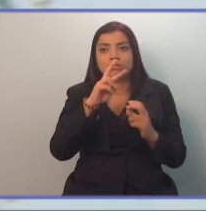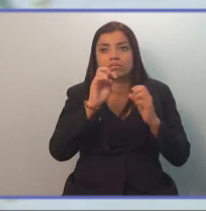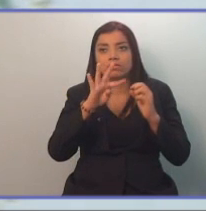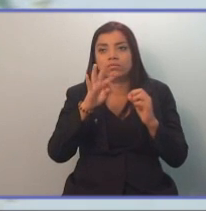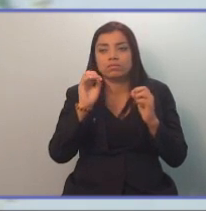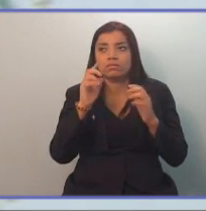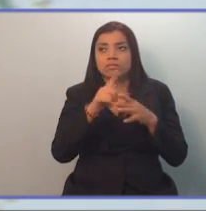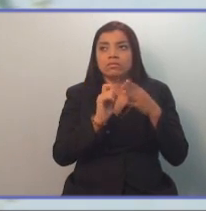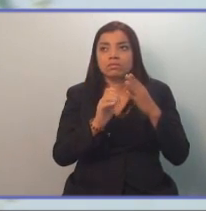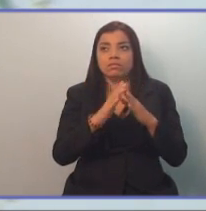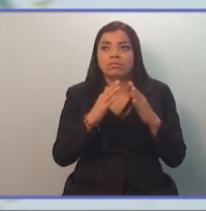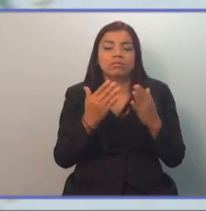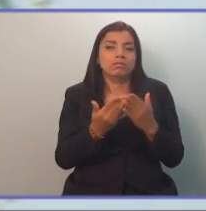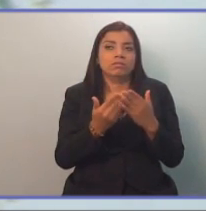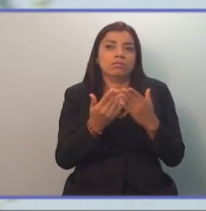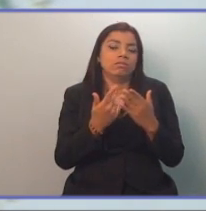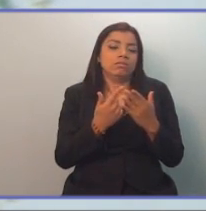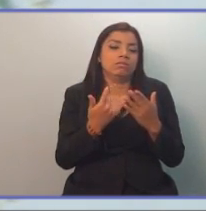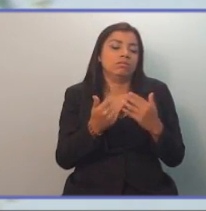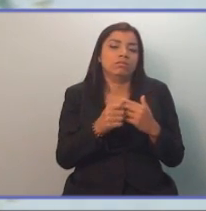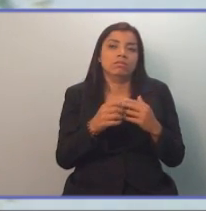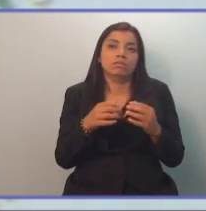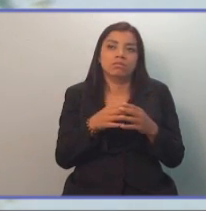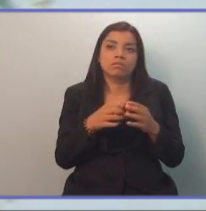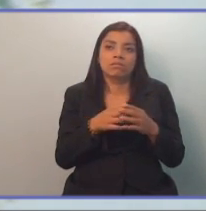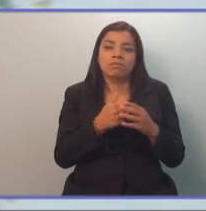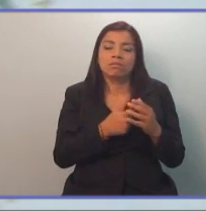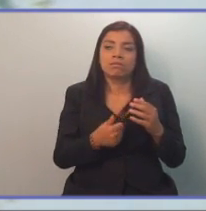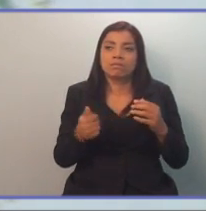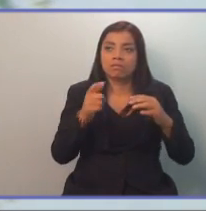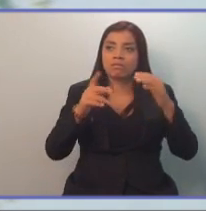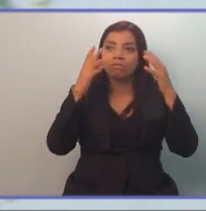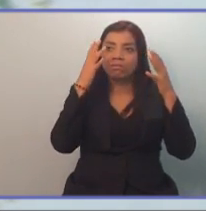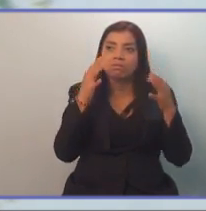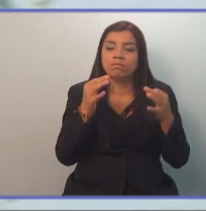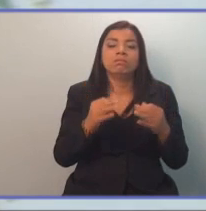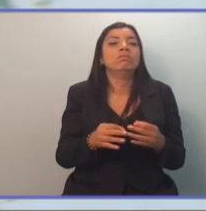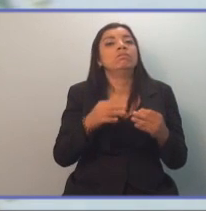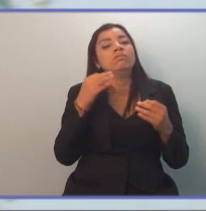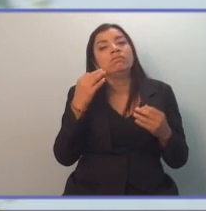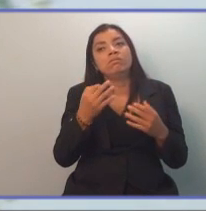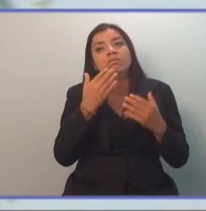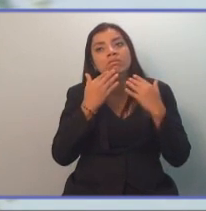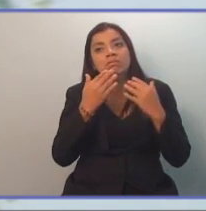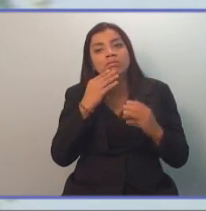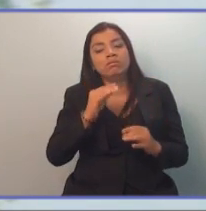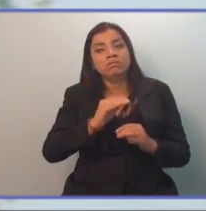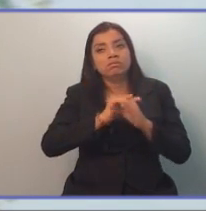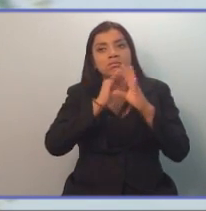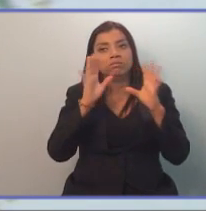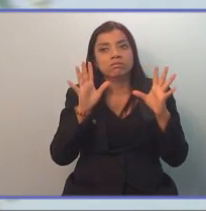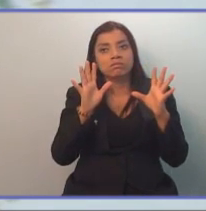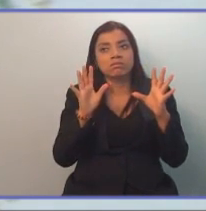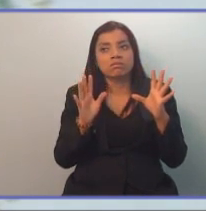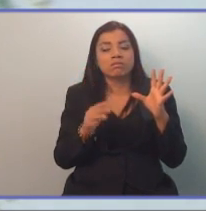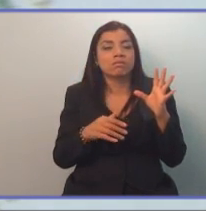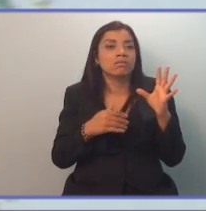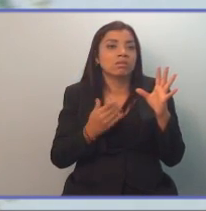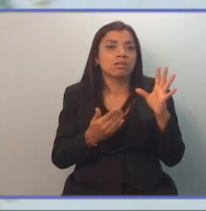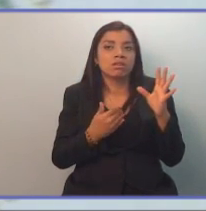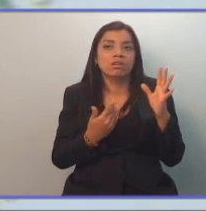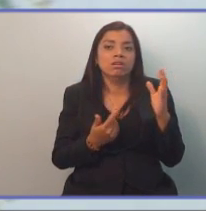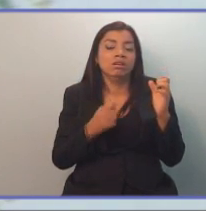de la Constitución fue que Corte Plena tomó esa decisión. Debo quizás de aclarar una circunstancia, y es que